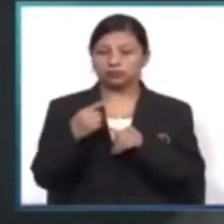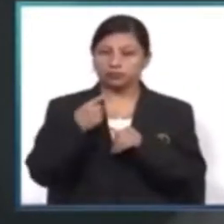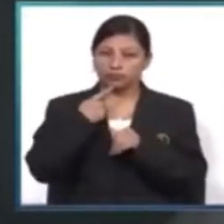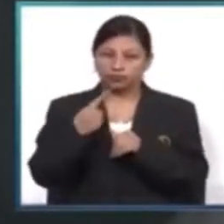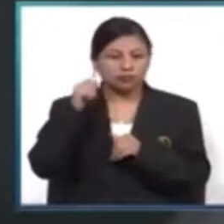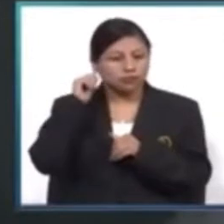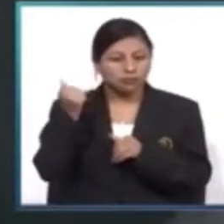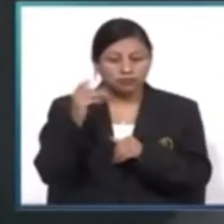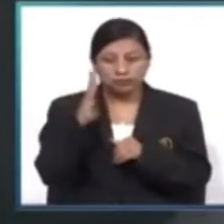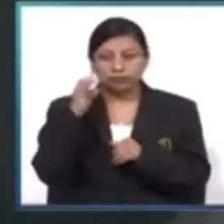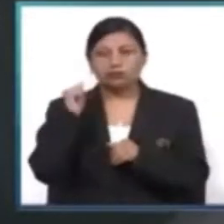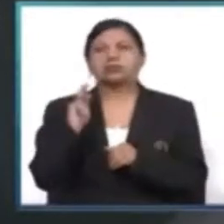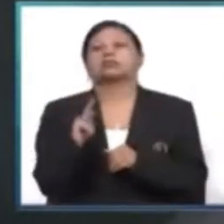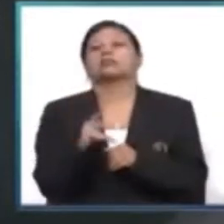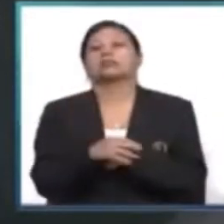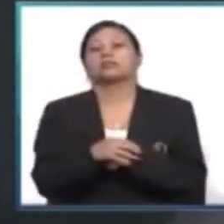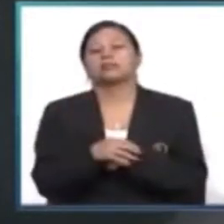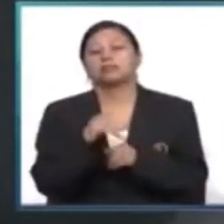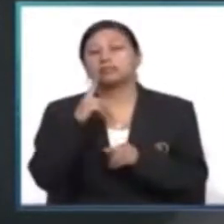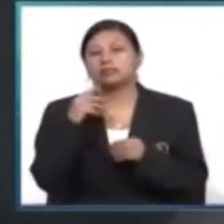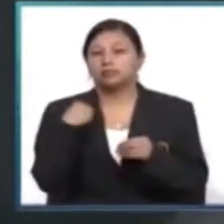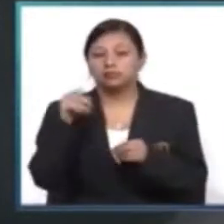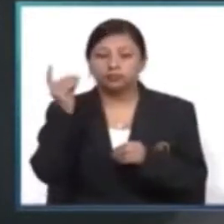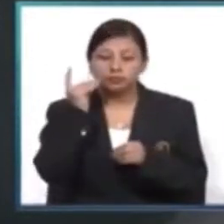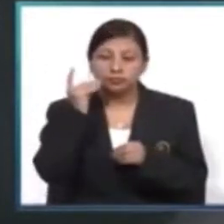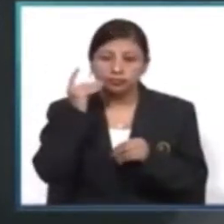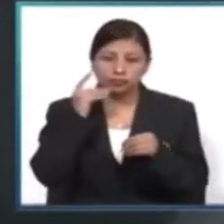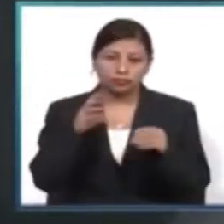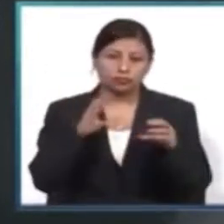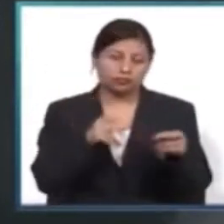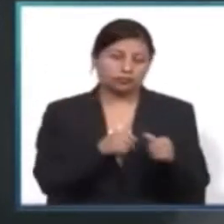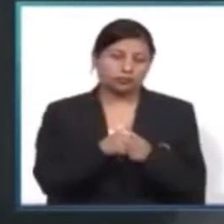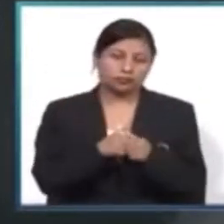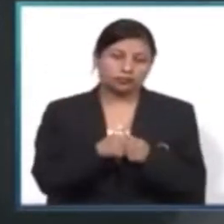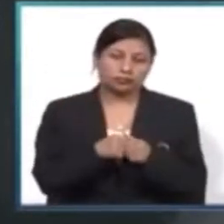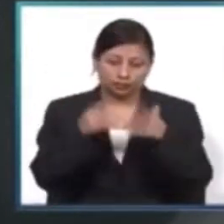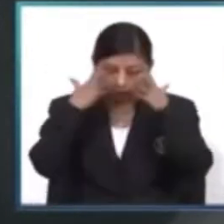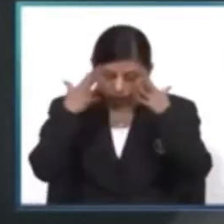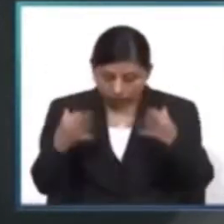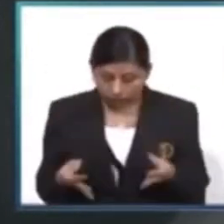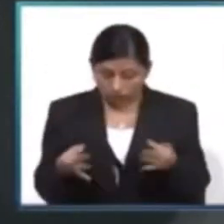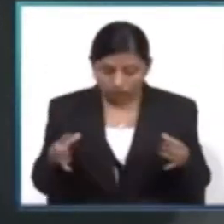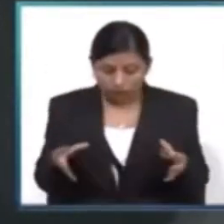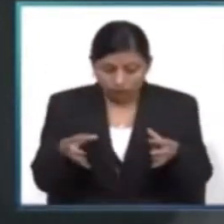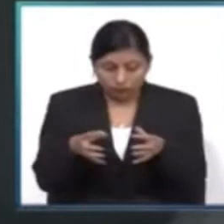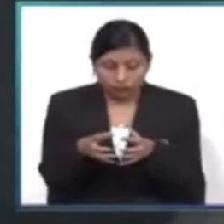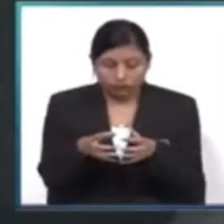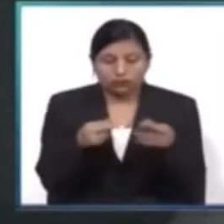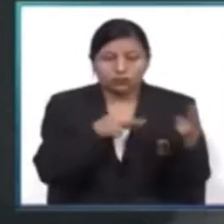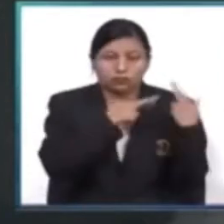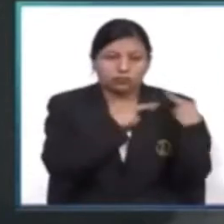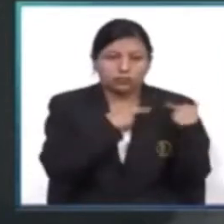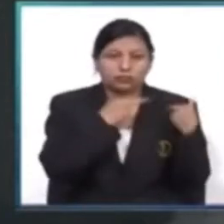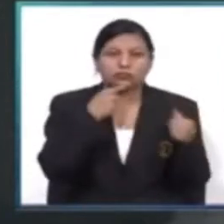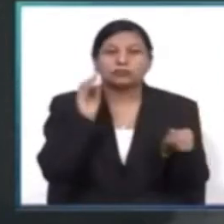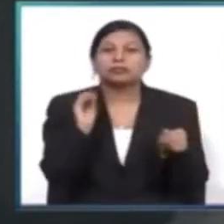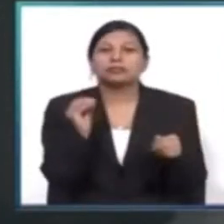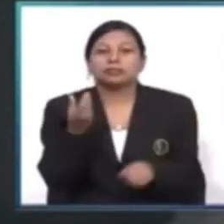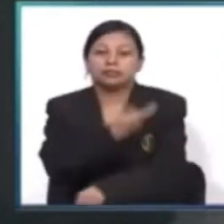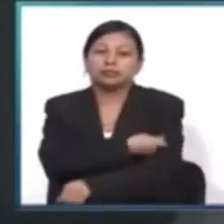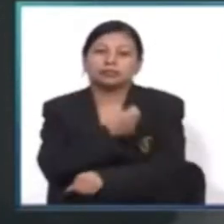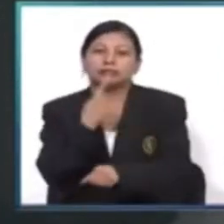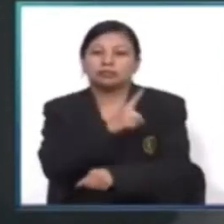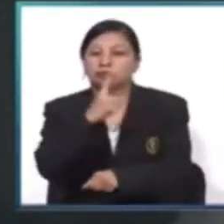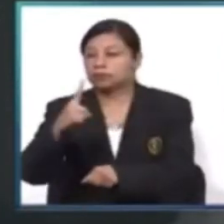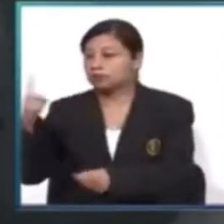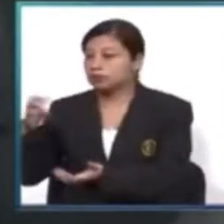Gavi, hay un cuerpo, digamos, directivo que se va a encargar, digamos, de decidir, hay un comité encargado de decidir qué vacuna se le asigna a